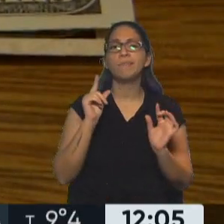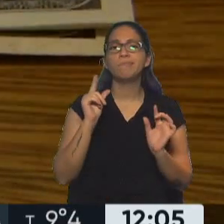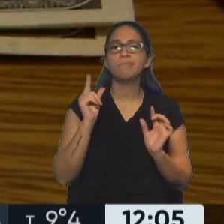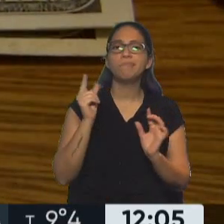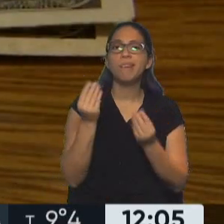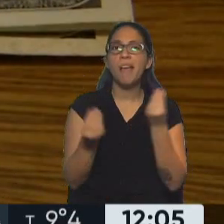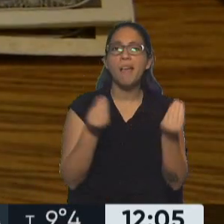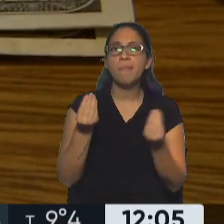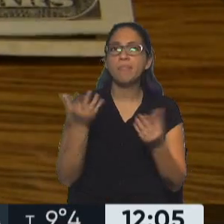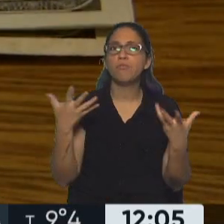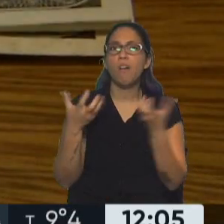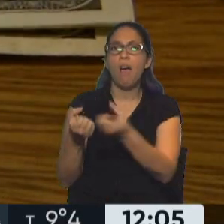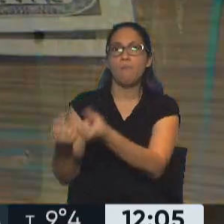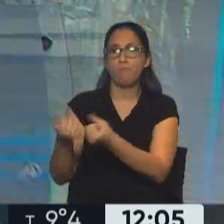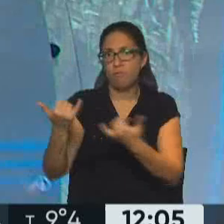consenso atrás.